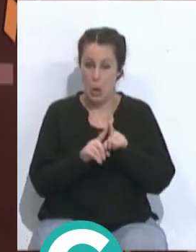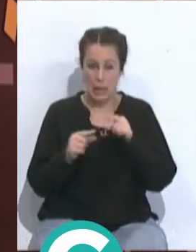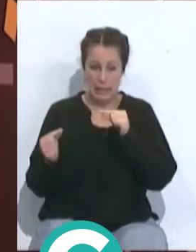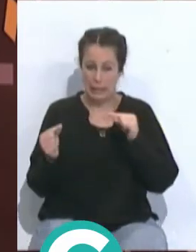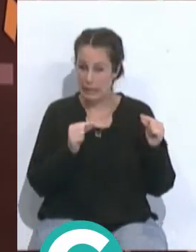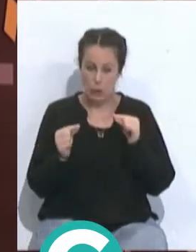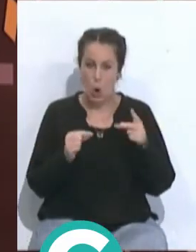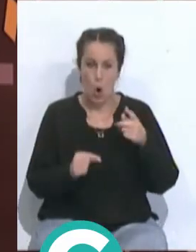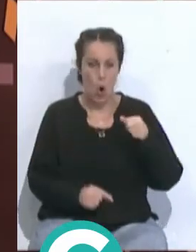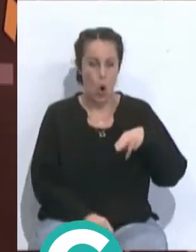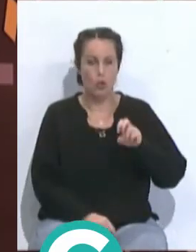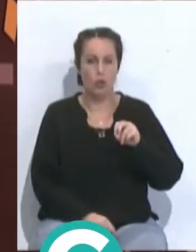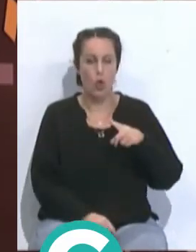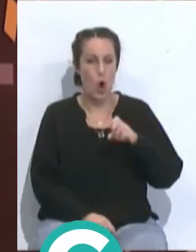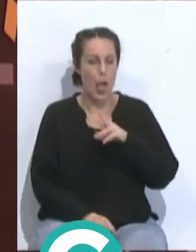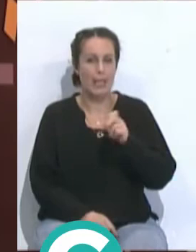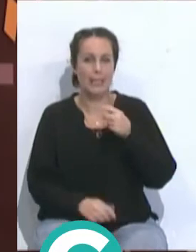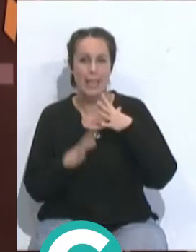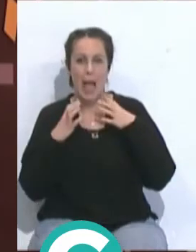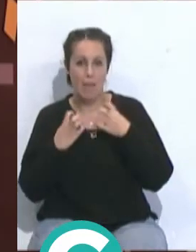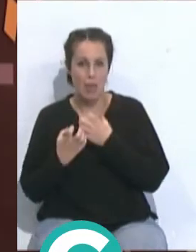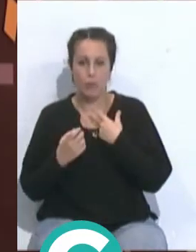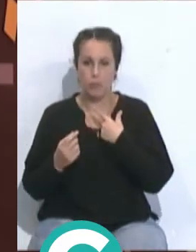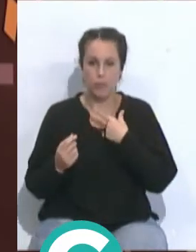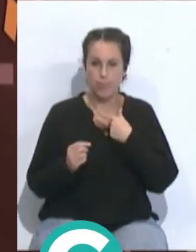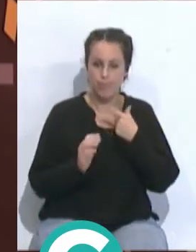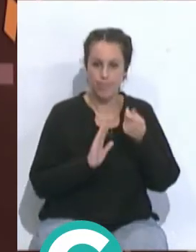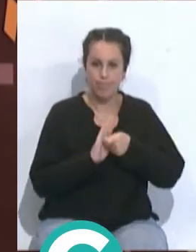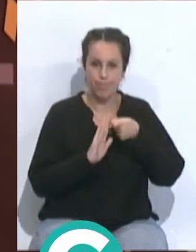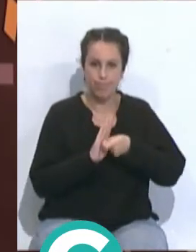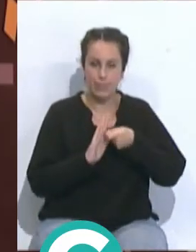entre Góngora y Quevedo, que narran así.